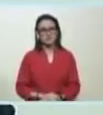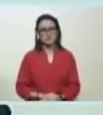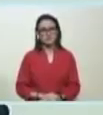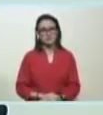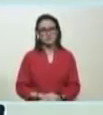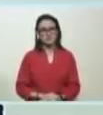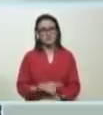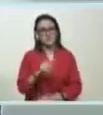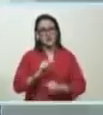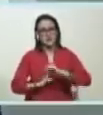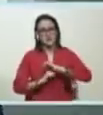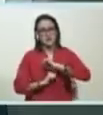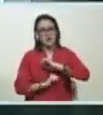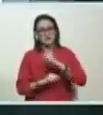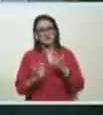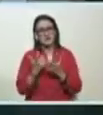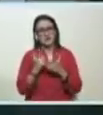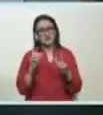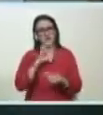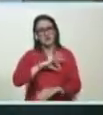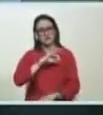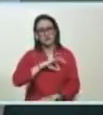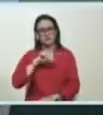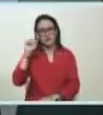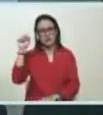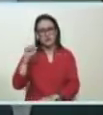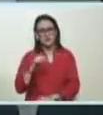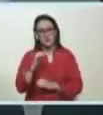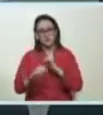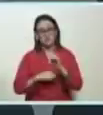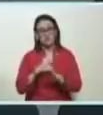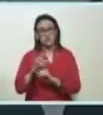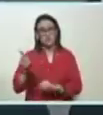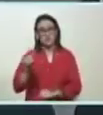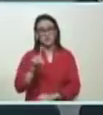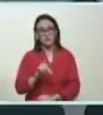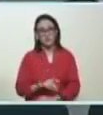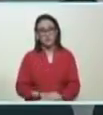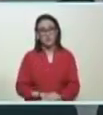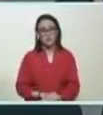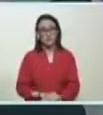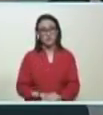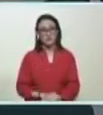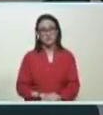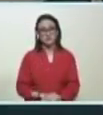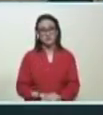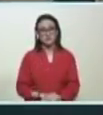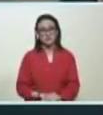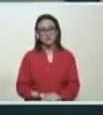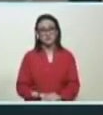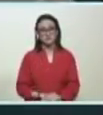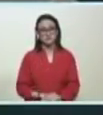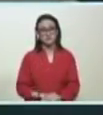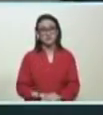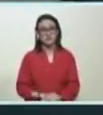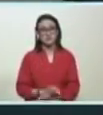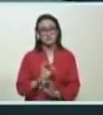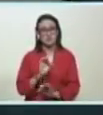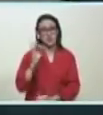que es la base de la libertad del socialismo del siglo XXI, de la construcción de la utopía, del